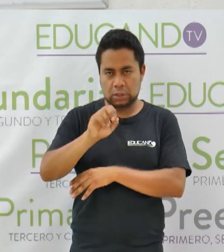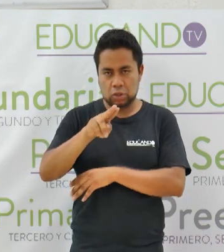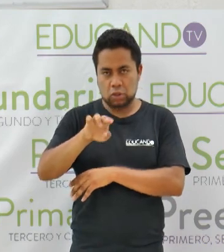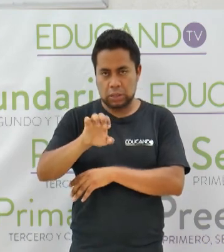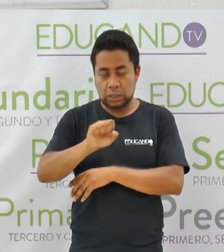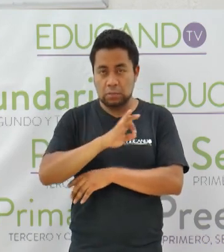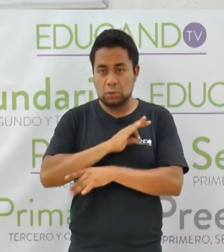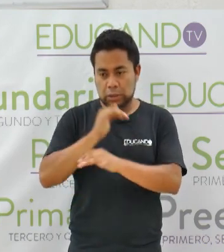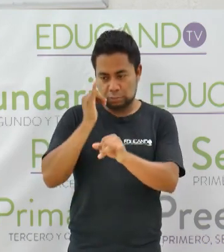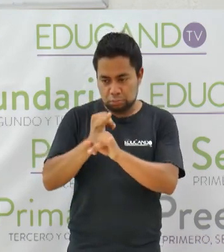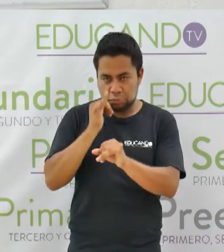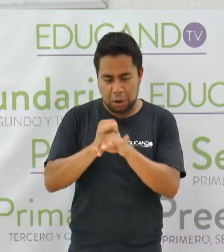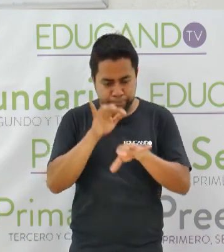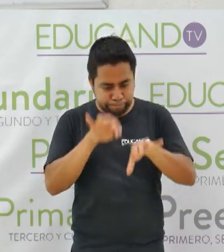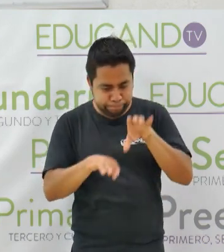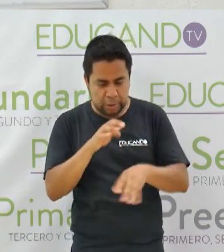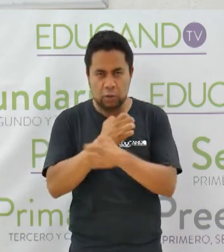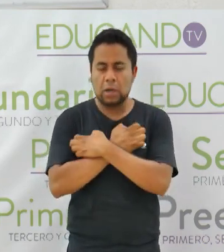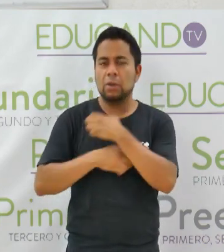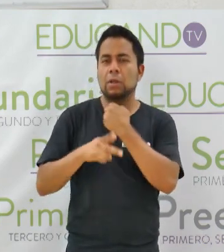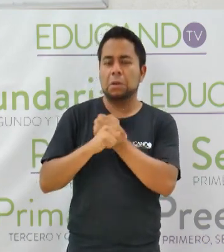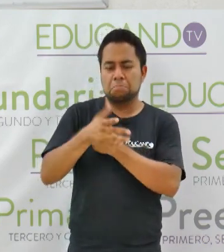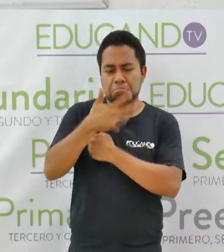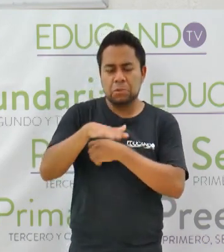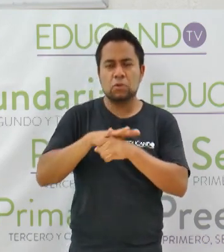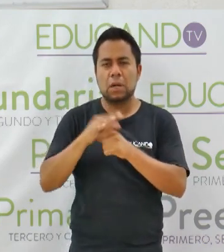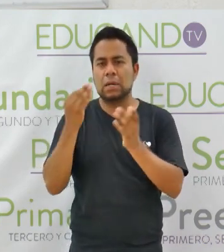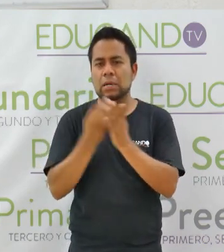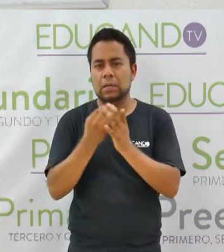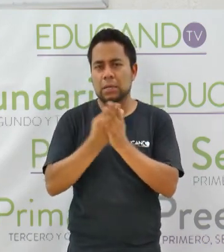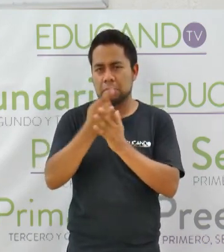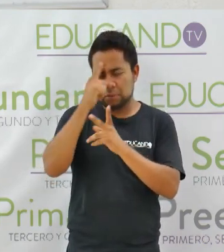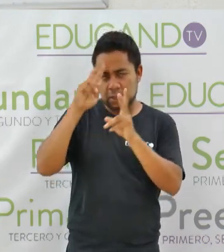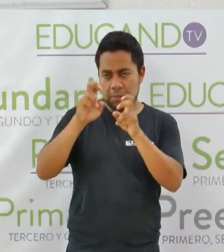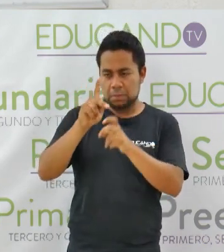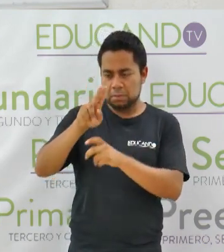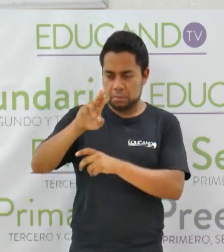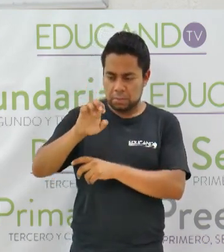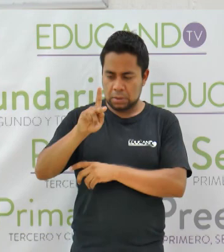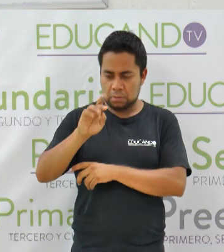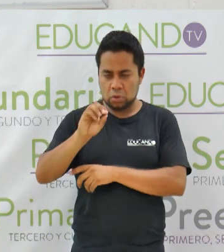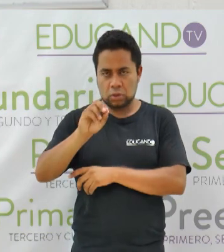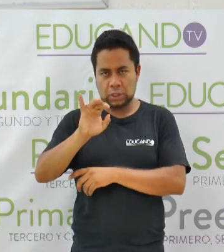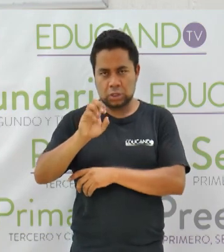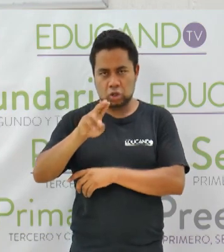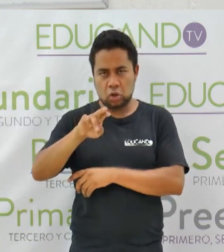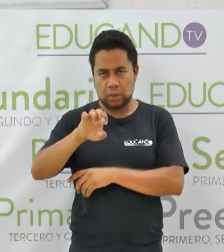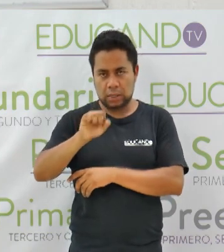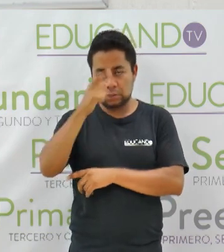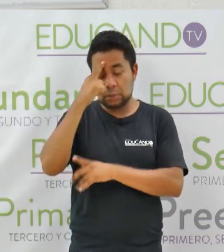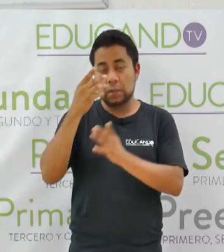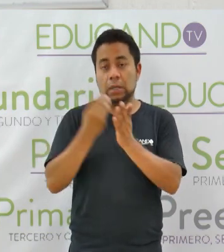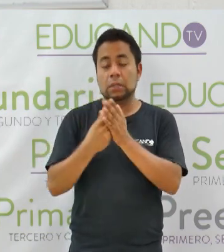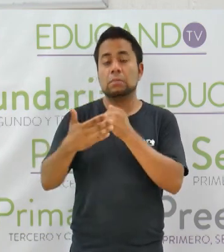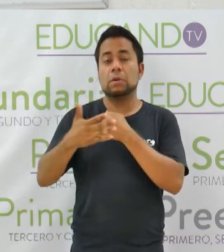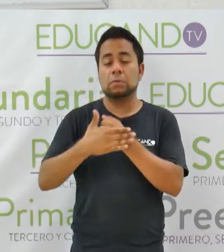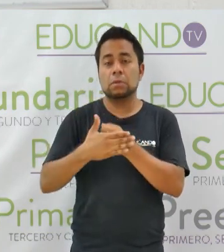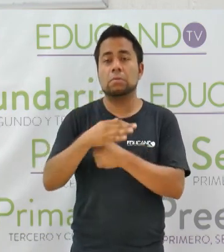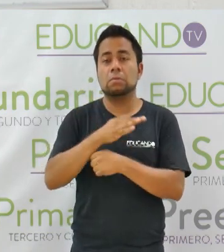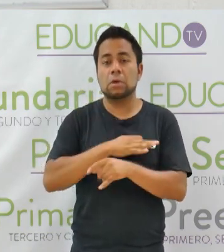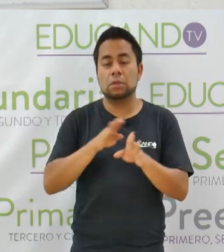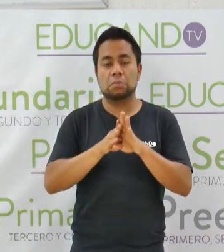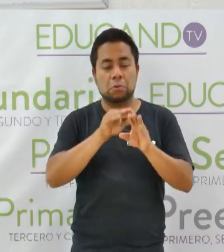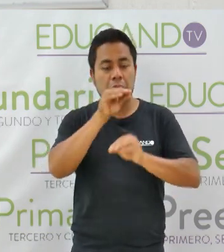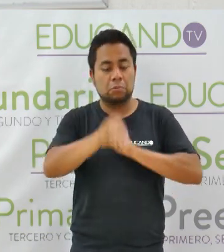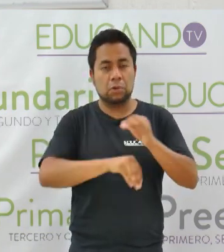visitar nuestra página de internet de Educando TV y buscar la sesión de las preposiciones para que en la siguiente sesión